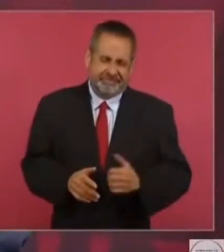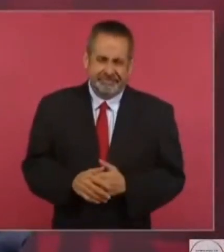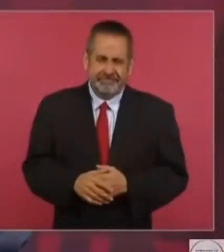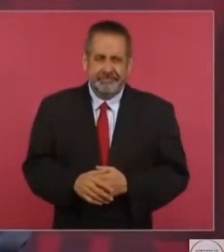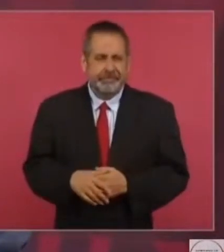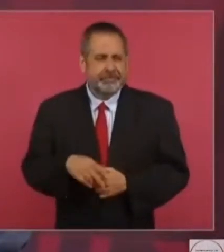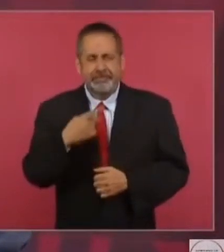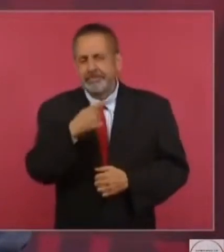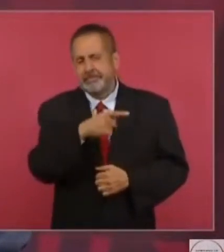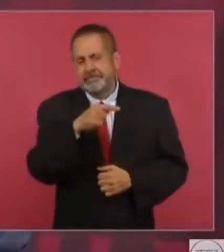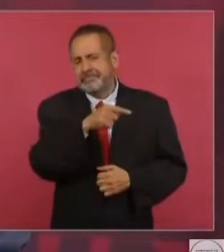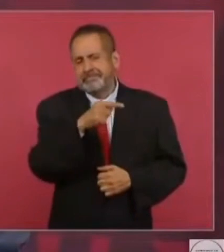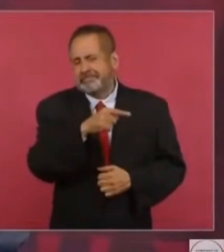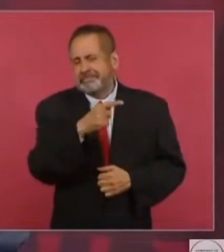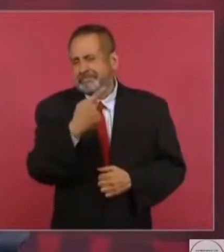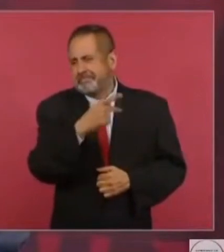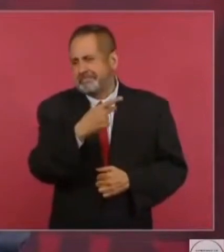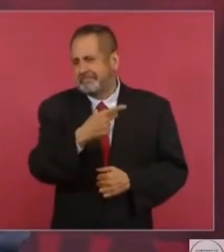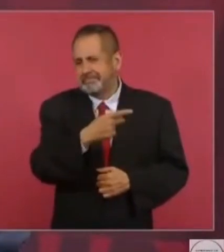sus